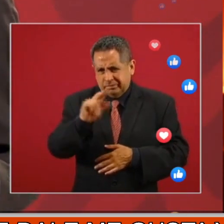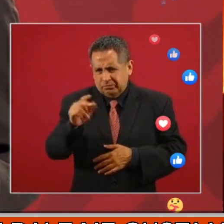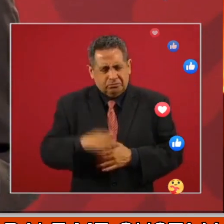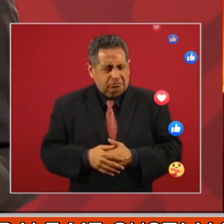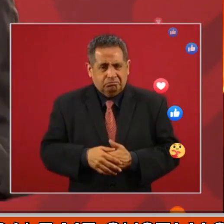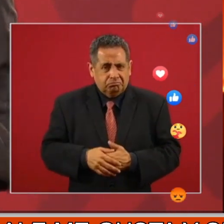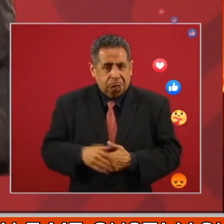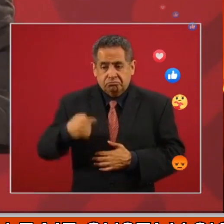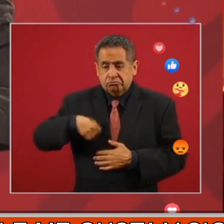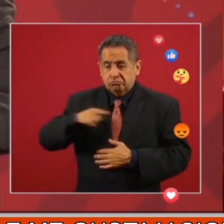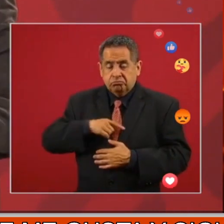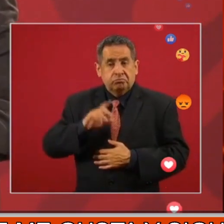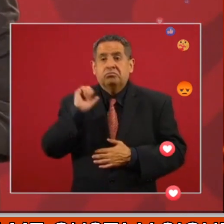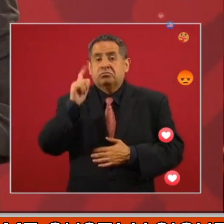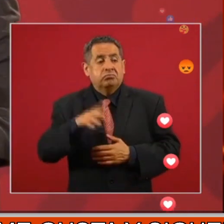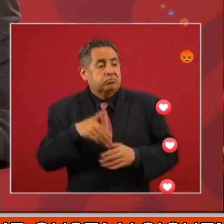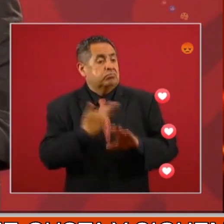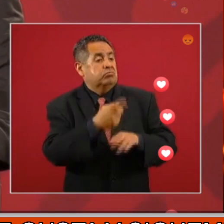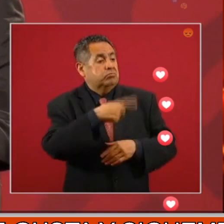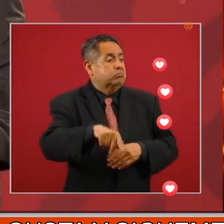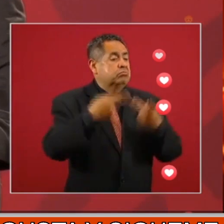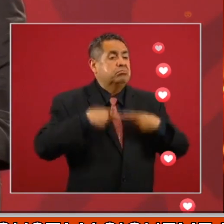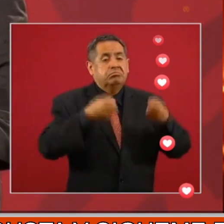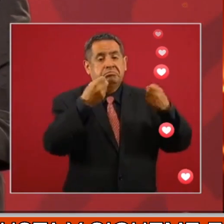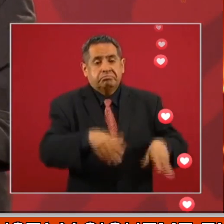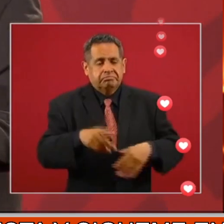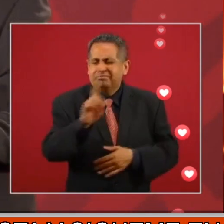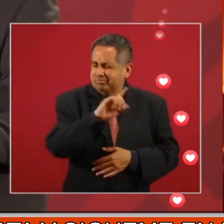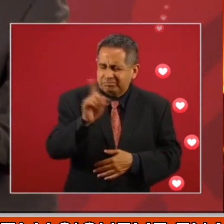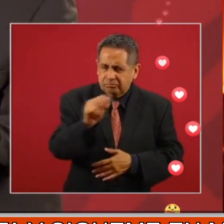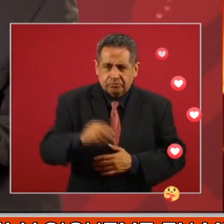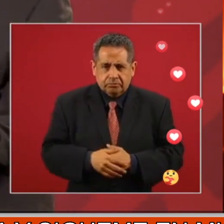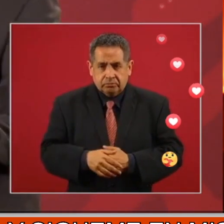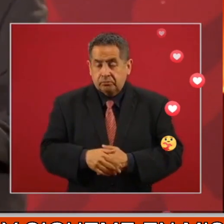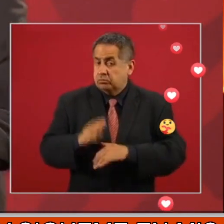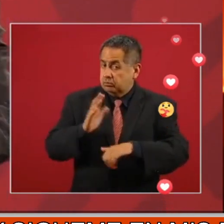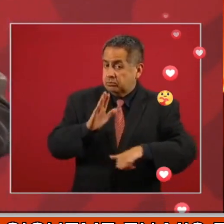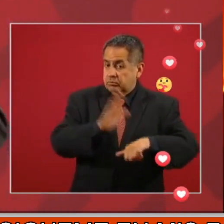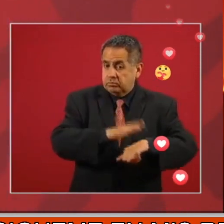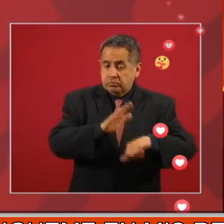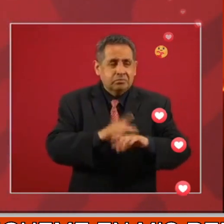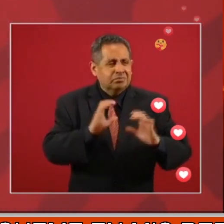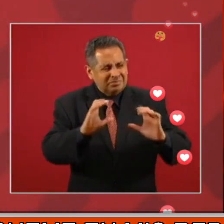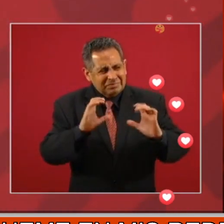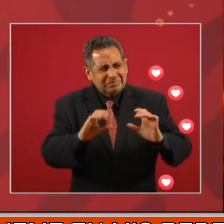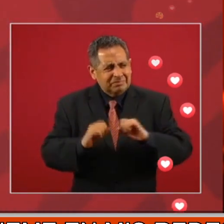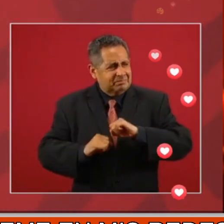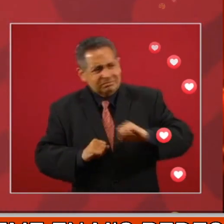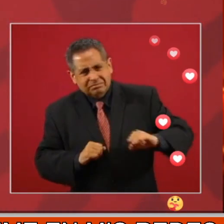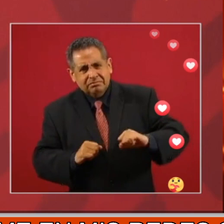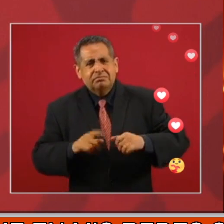haríamos nada en contra del pueblo y que se cuiden de los